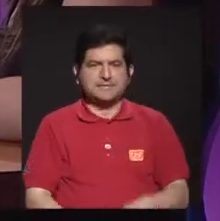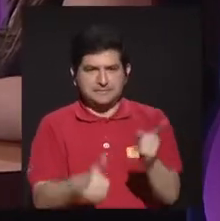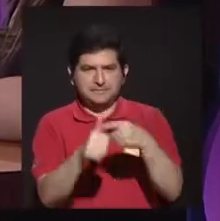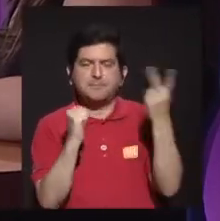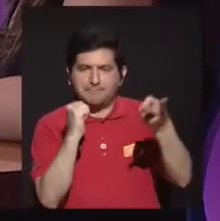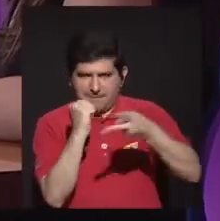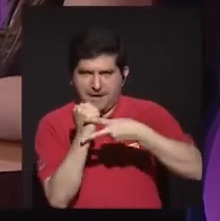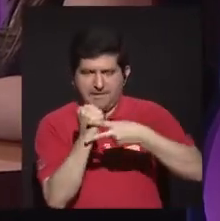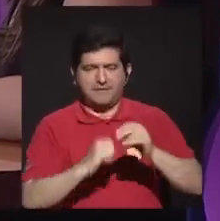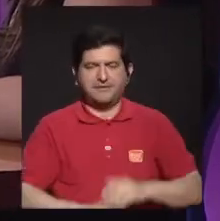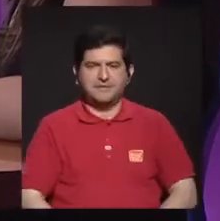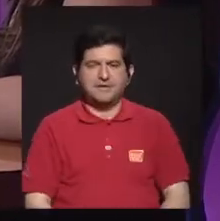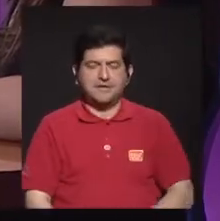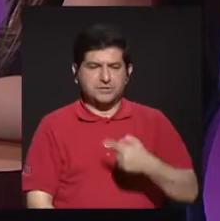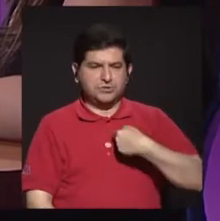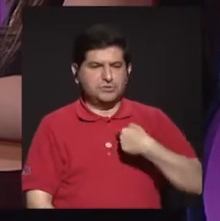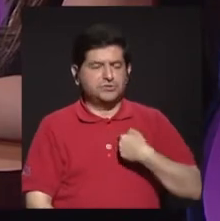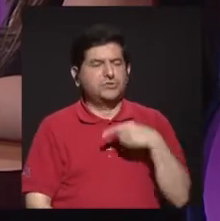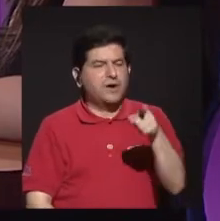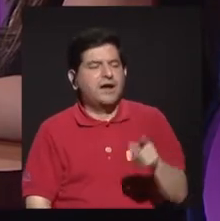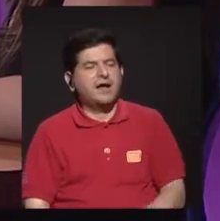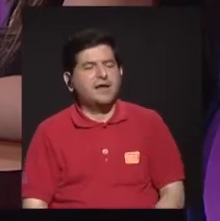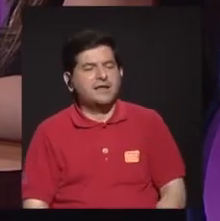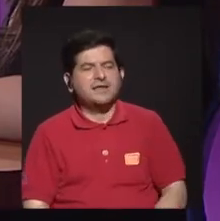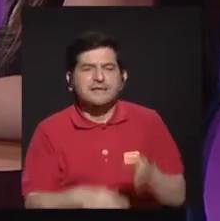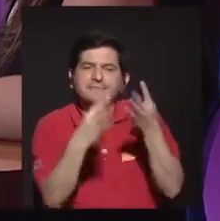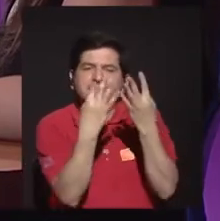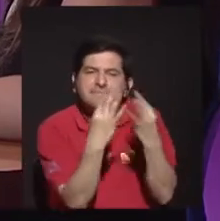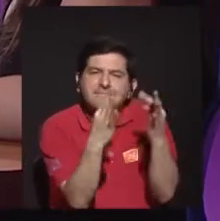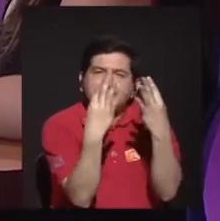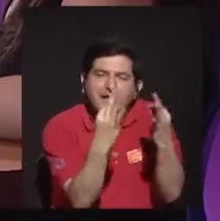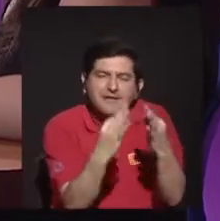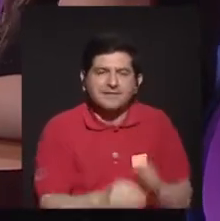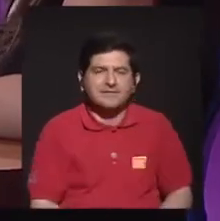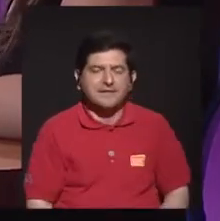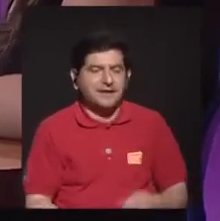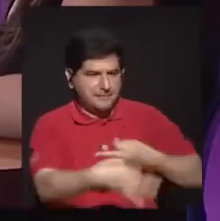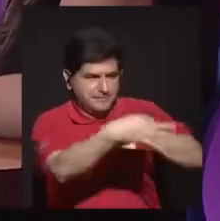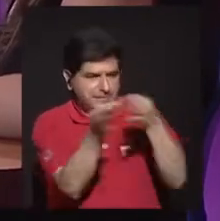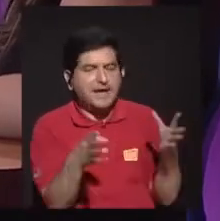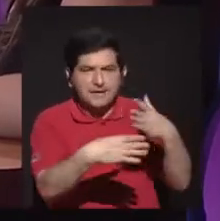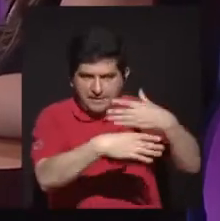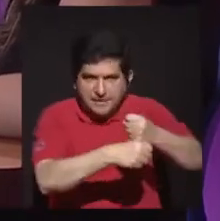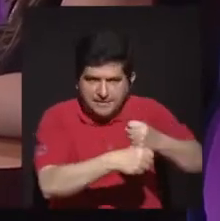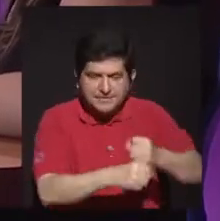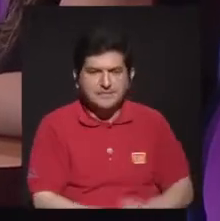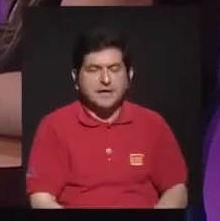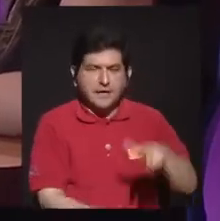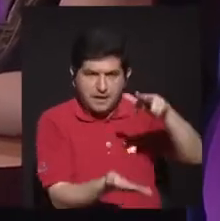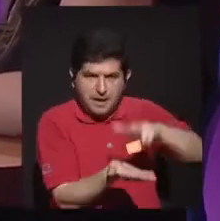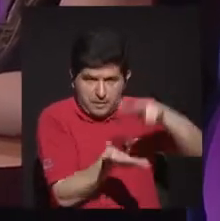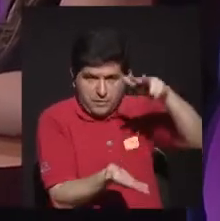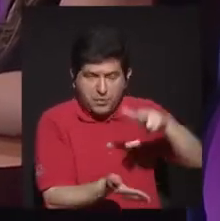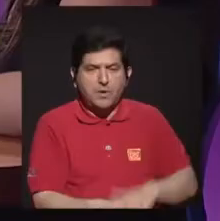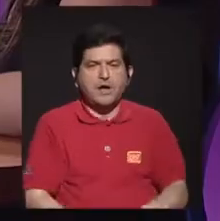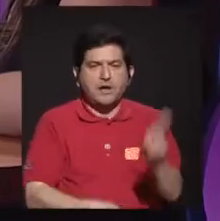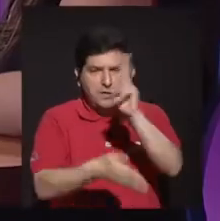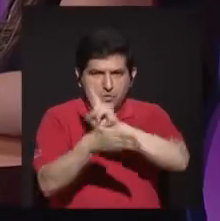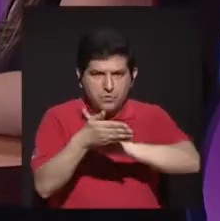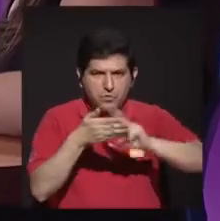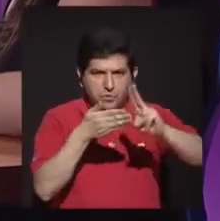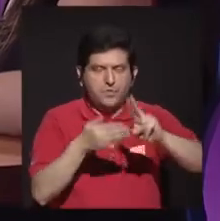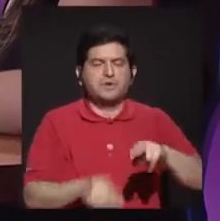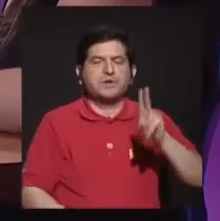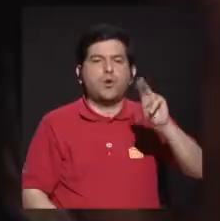primera vez que toqué puertas para que pudiéramos hacer un taller avalado por la Universidad